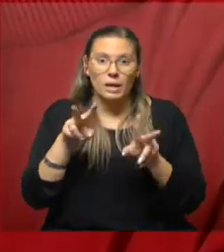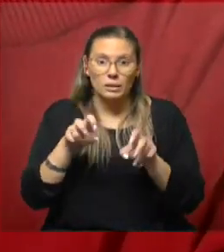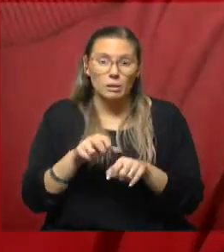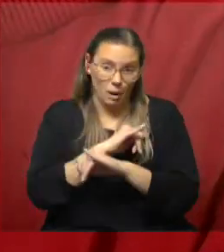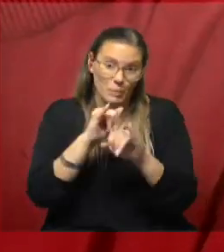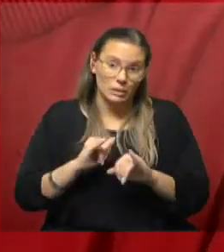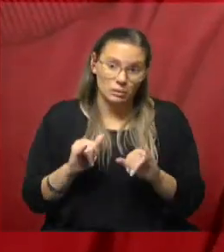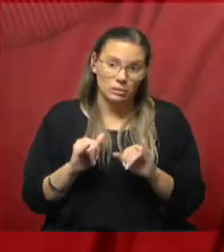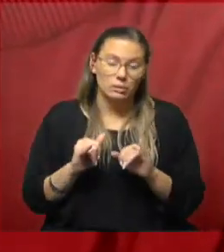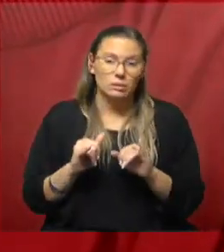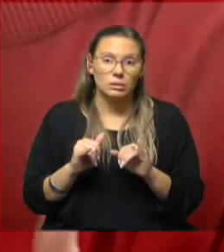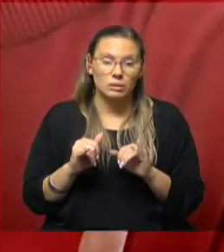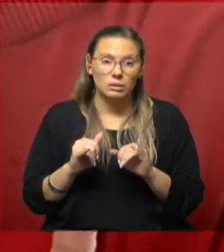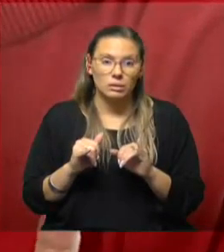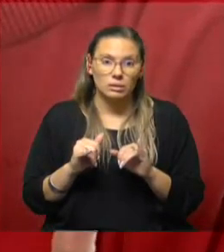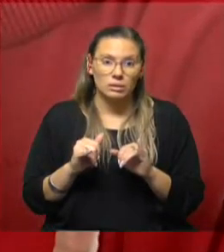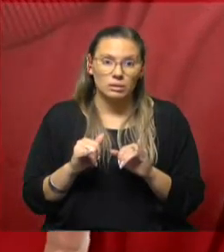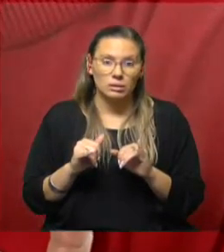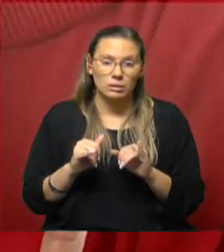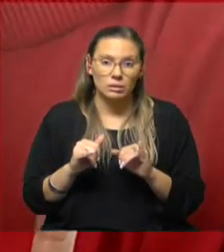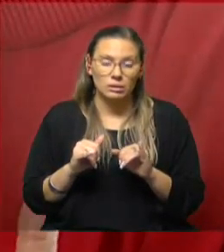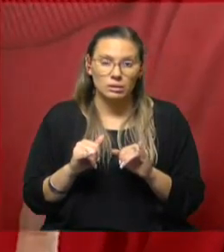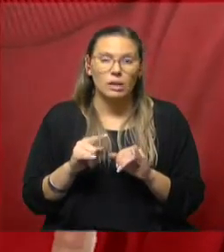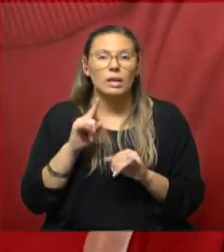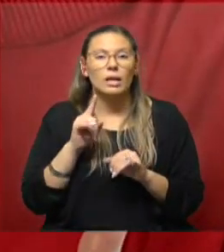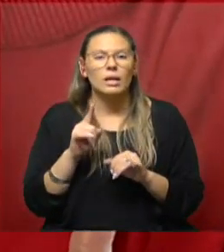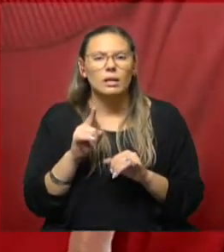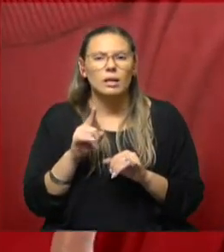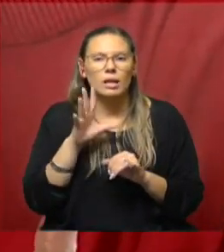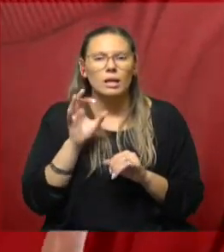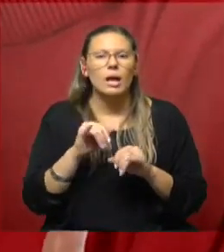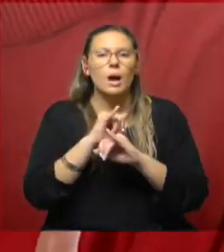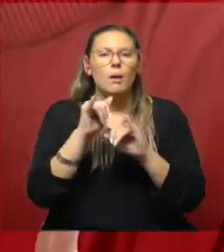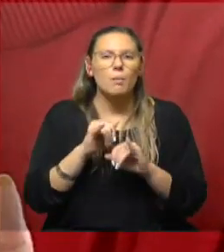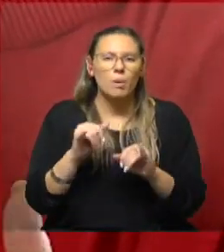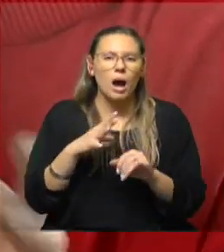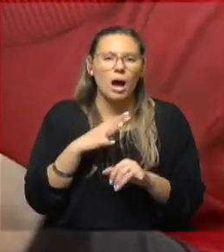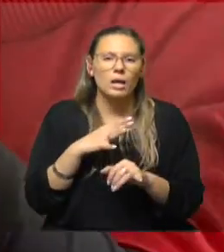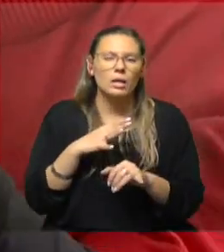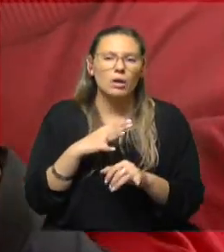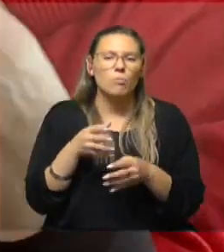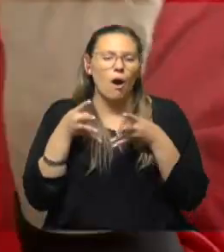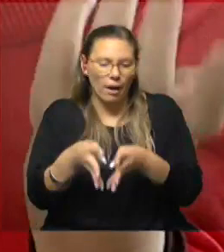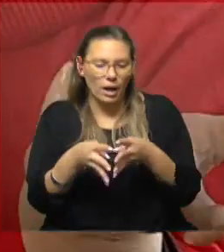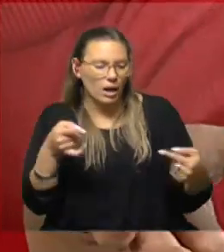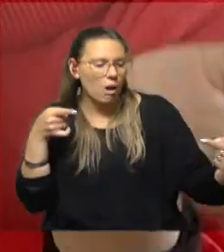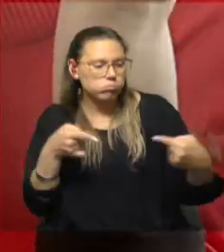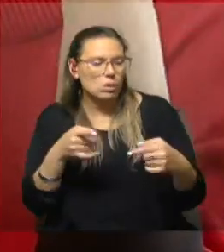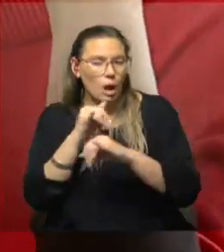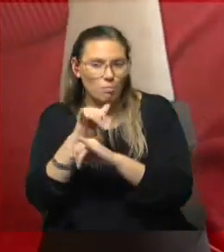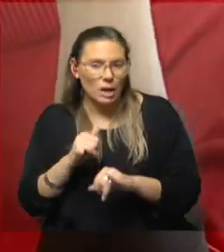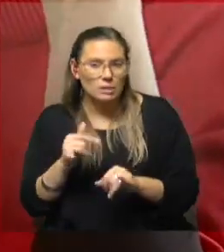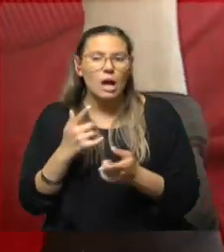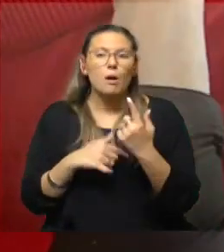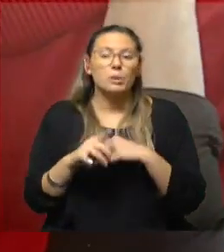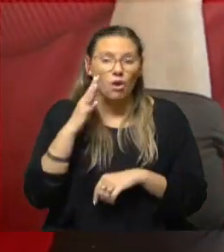paz. Y vos sabés que te cree, por ejemplo, que la paz tiene opuesto, ¿no? Como que la guerra sería el opuesto de la paz. Pero